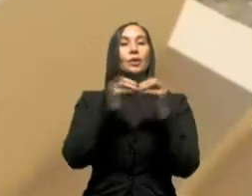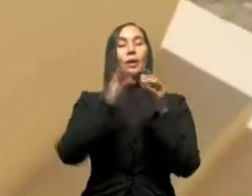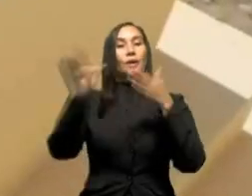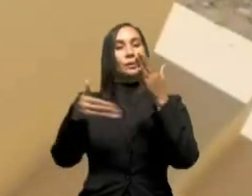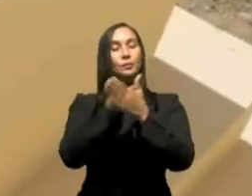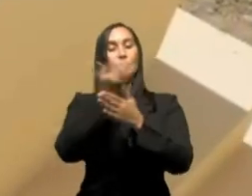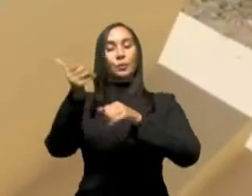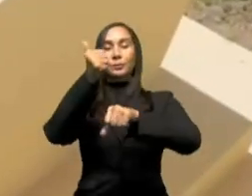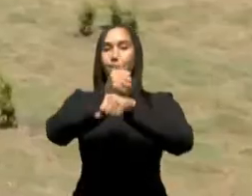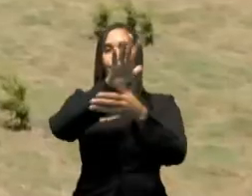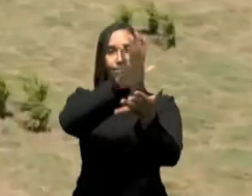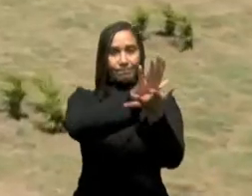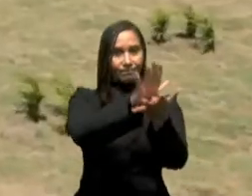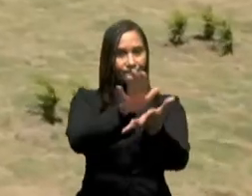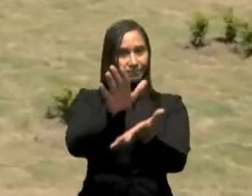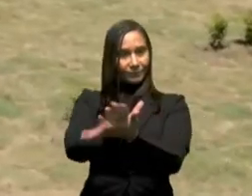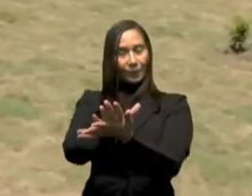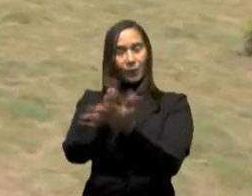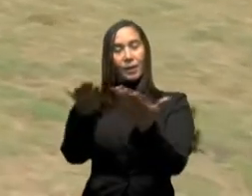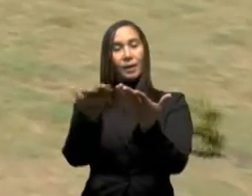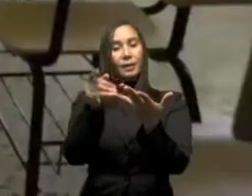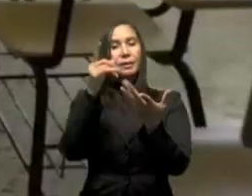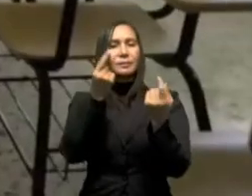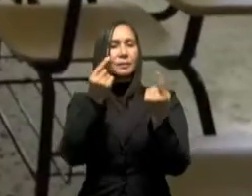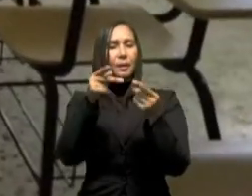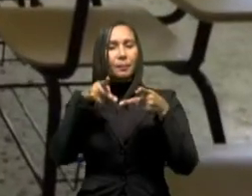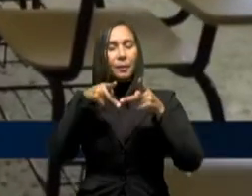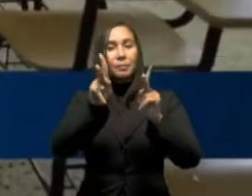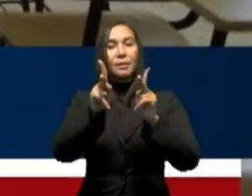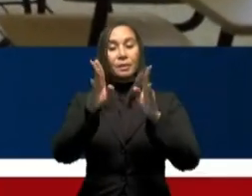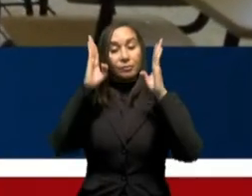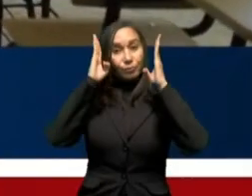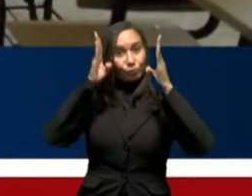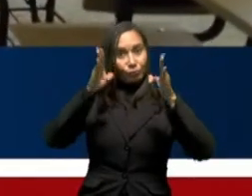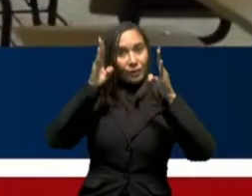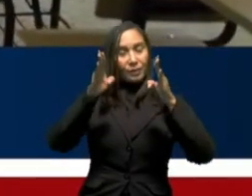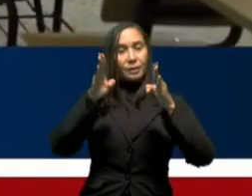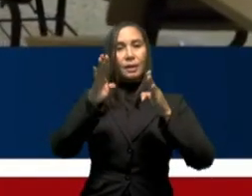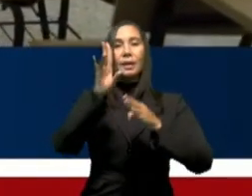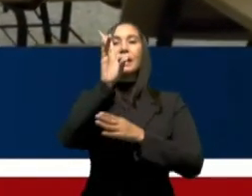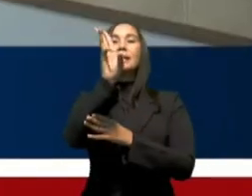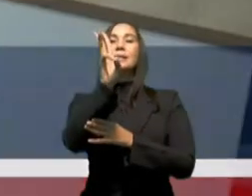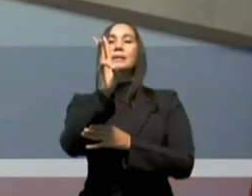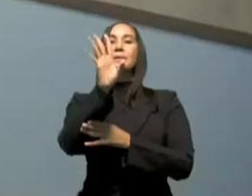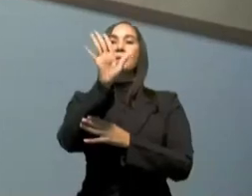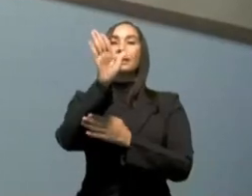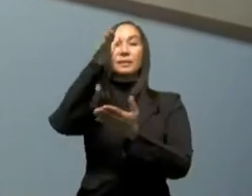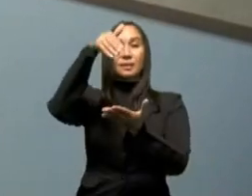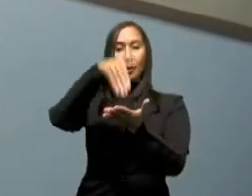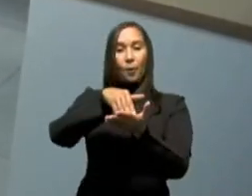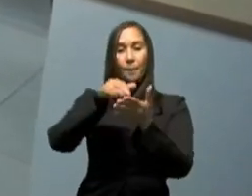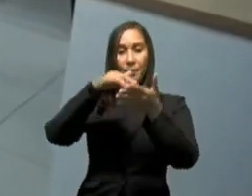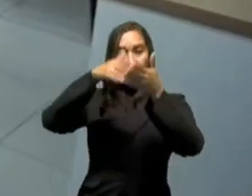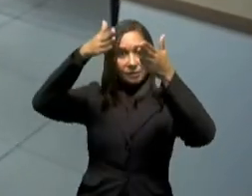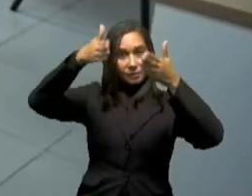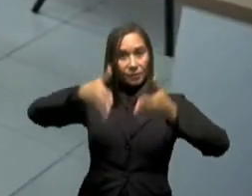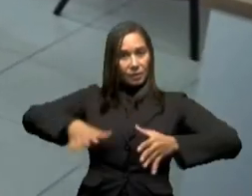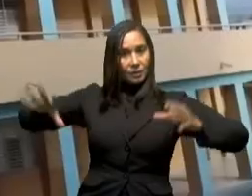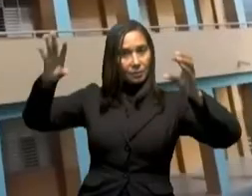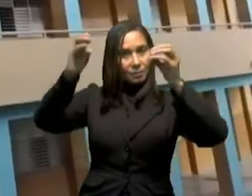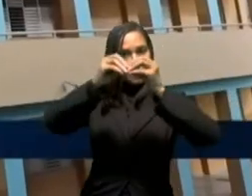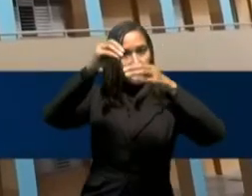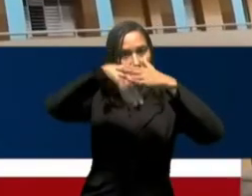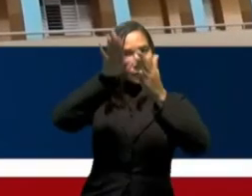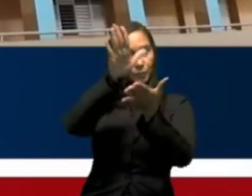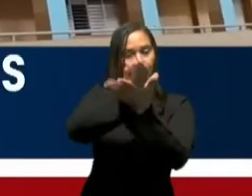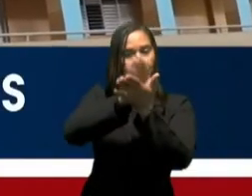hemos adicionado nuevos planteles escolares que permiten atender de manera digna y segura un total de 65.000 estudiantes más